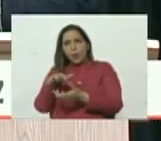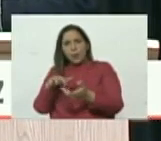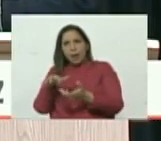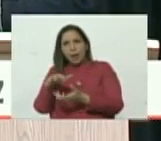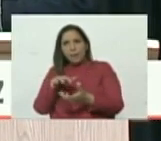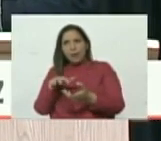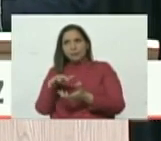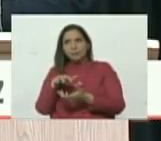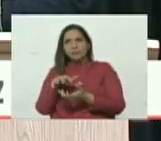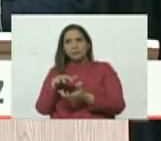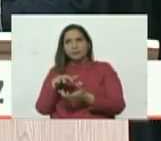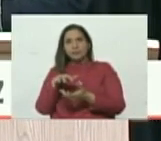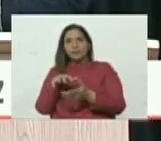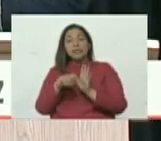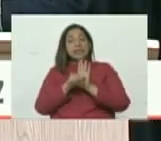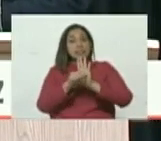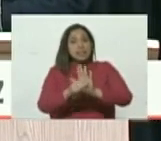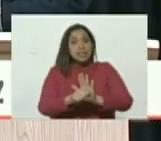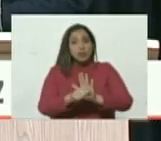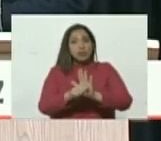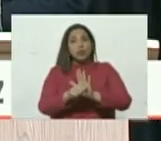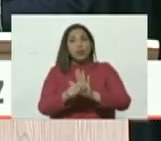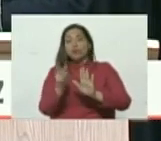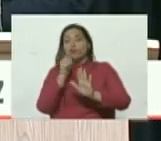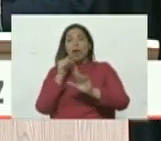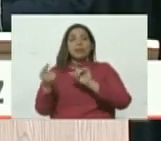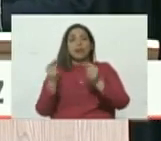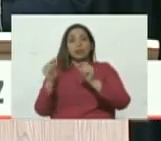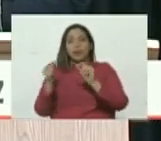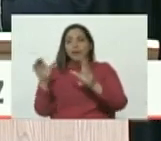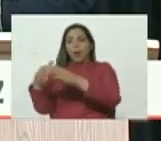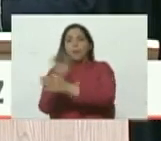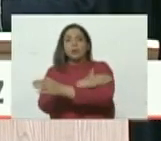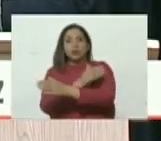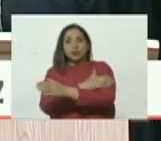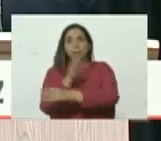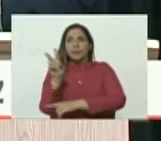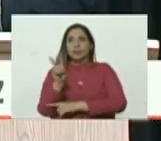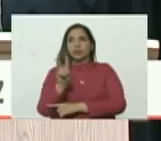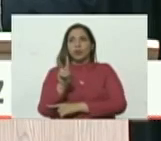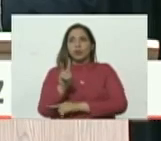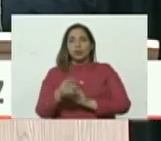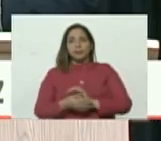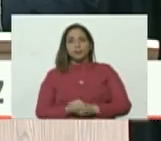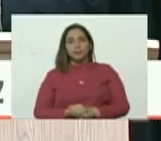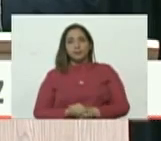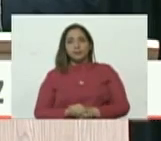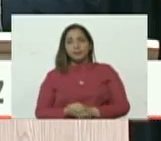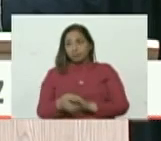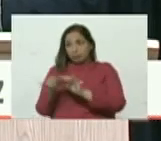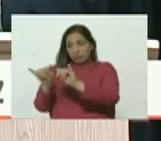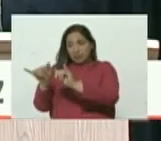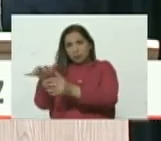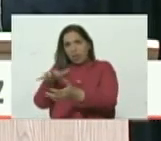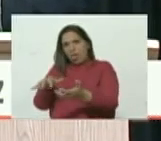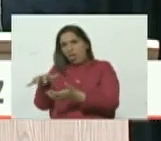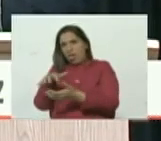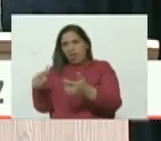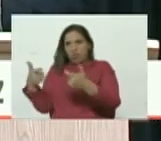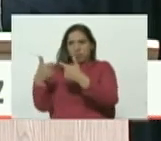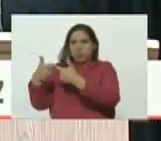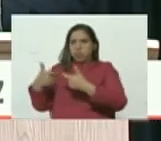es decir, el signo indiscutible de la oposición venezolana, de la derecha venezolana, es que se odian entre ellos. Todos, como